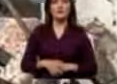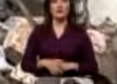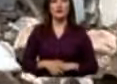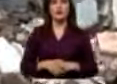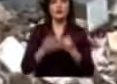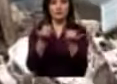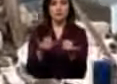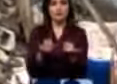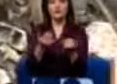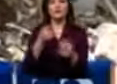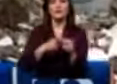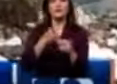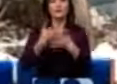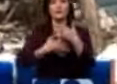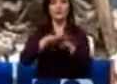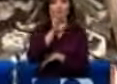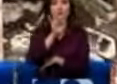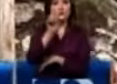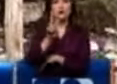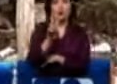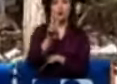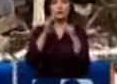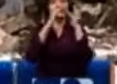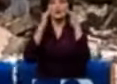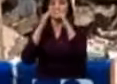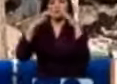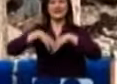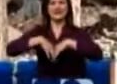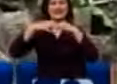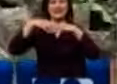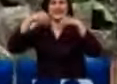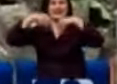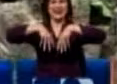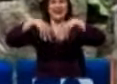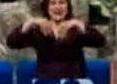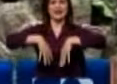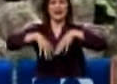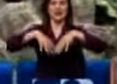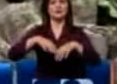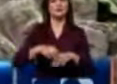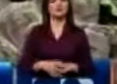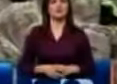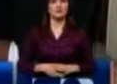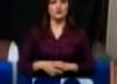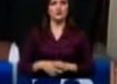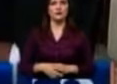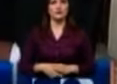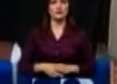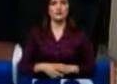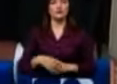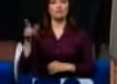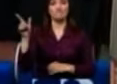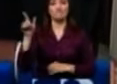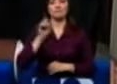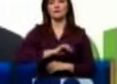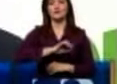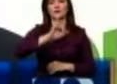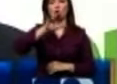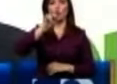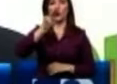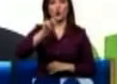Hasta la fecha en Quito, 92 viviendas han colapsado producto del fuerte invierno que azota la capital de los ecuatorianos. Según el coronel Juan